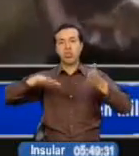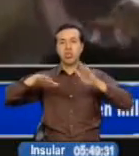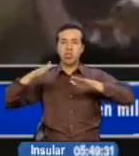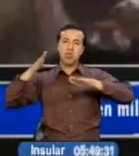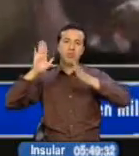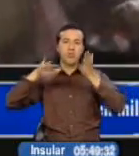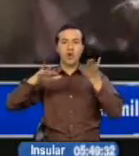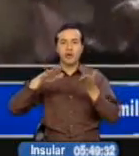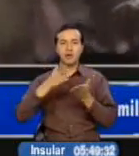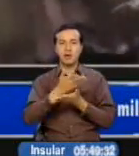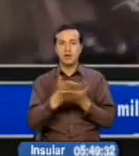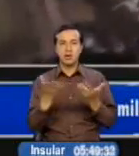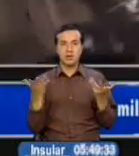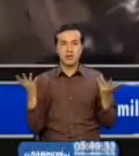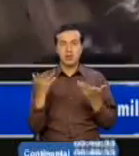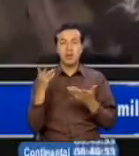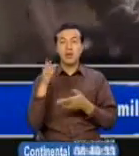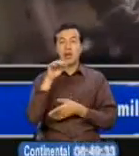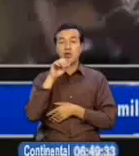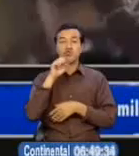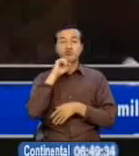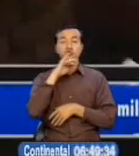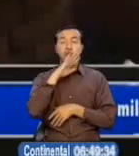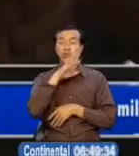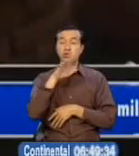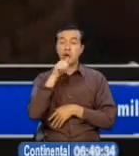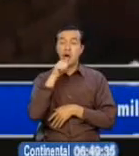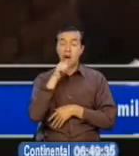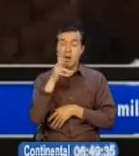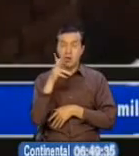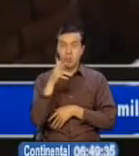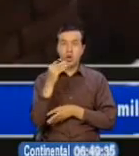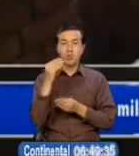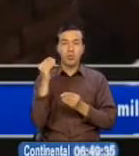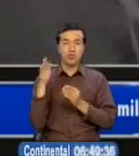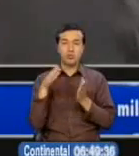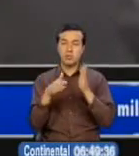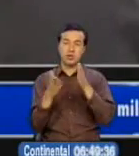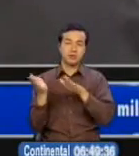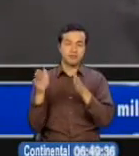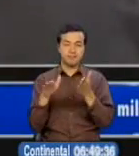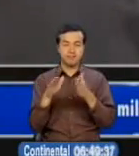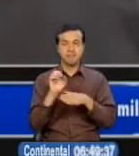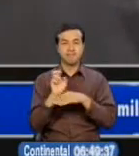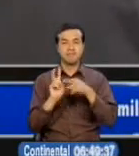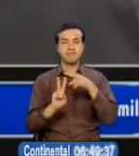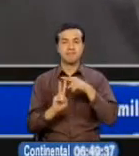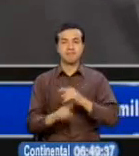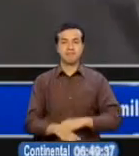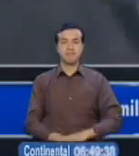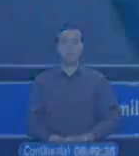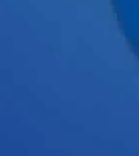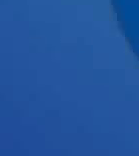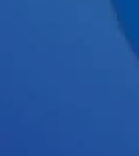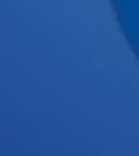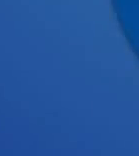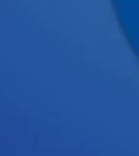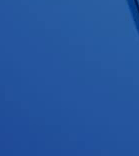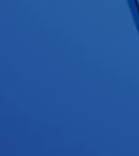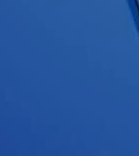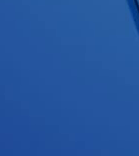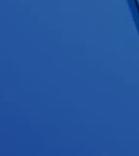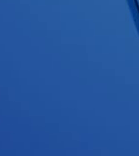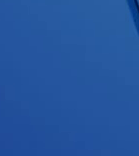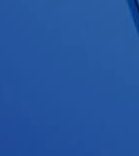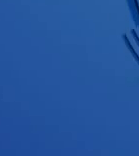Las autoridades informaron que la contaminación del agua fue lo que ocasionó la muerte de los peces. Fanny Lara, Ecuador TV.